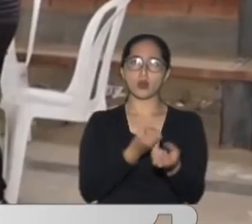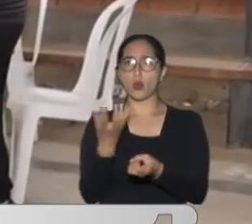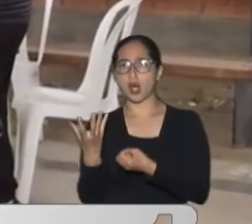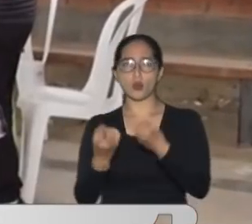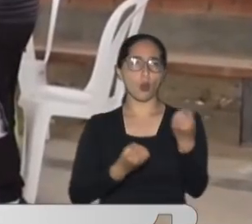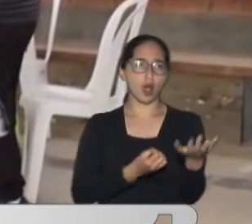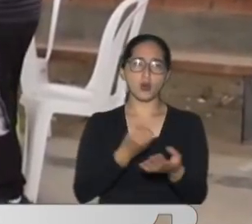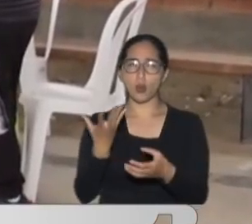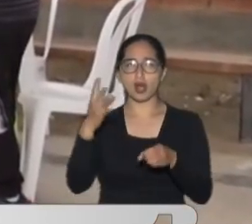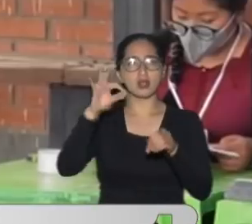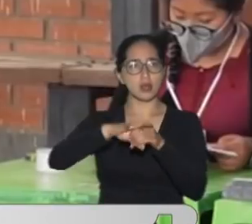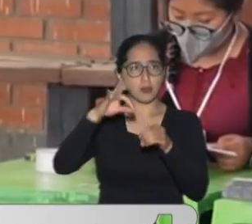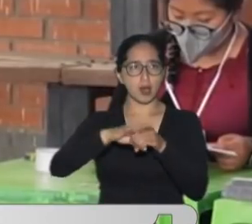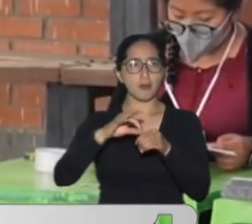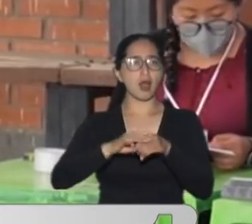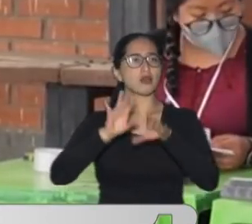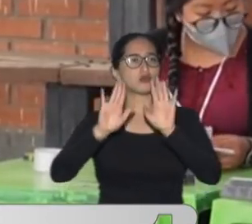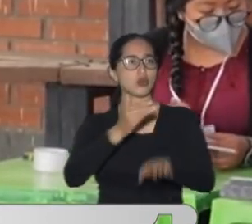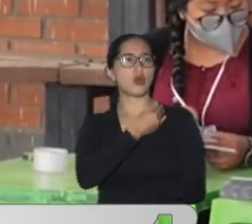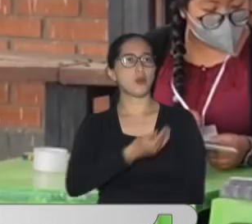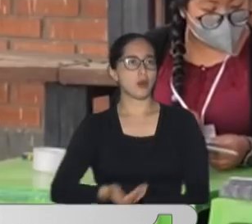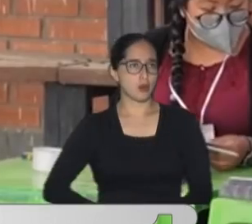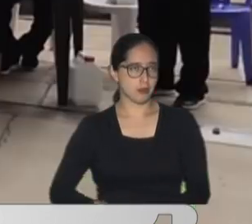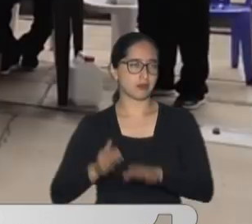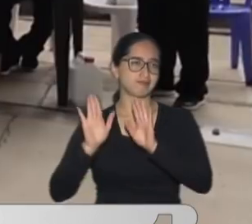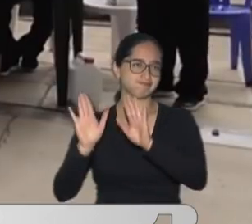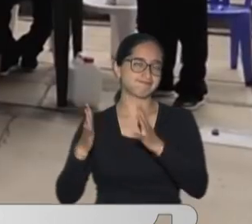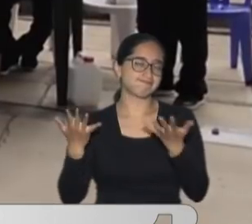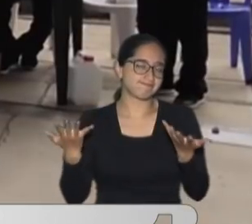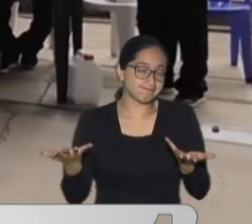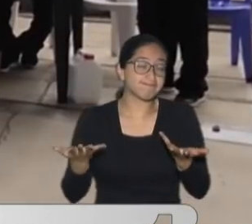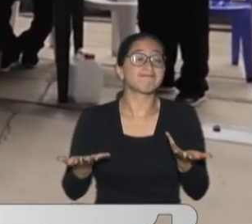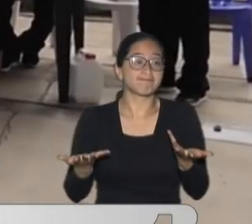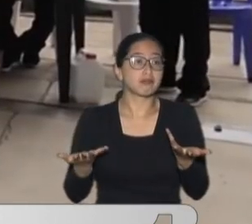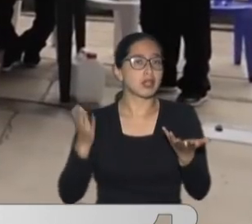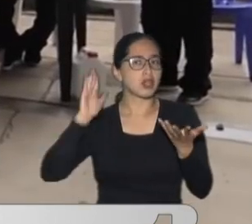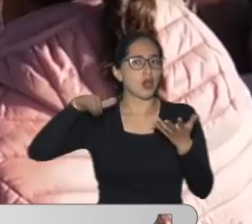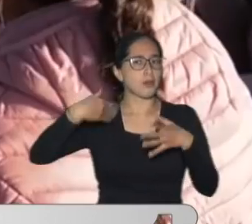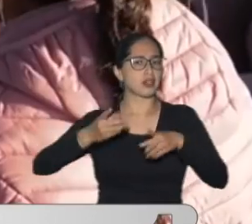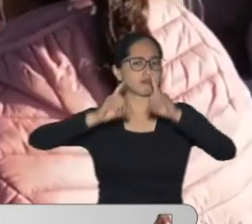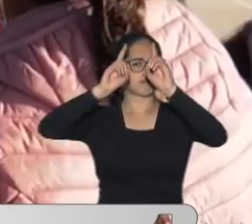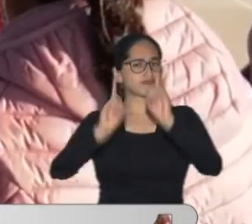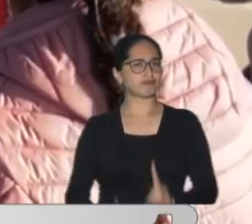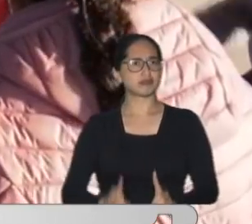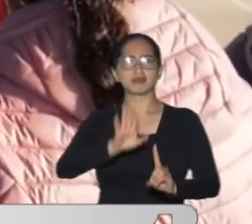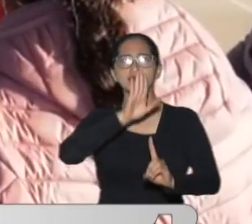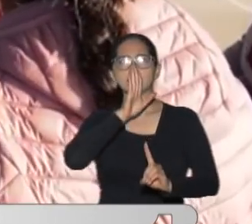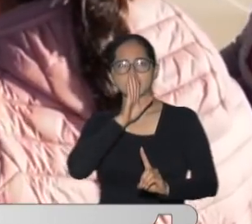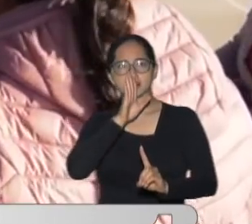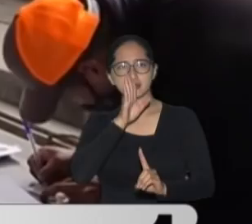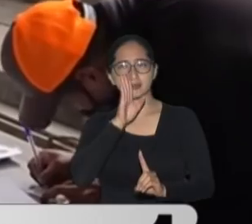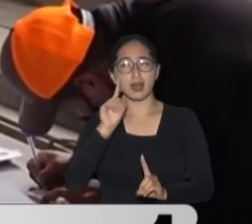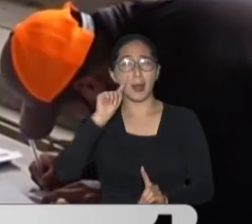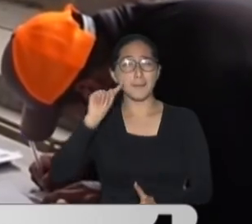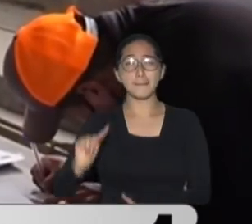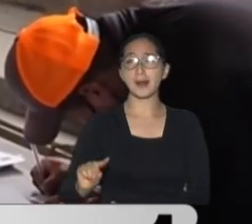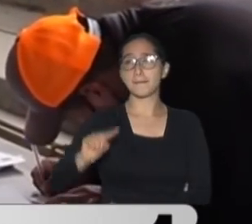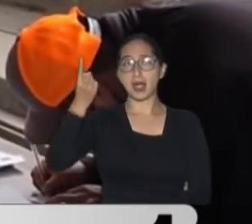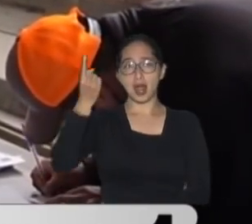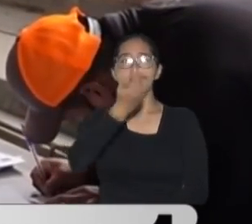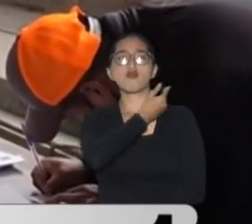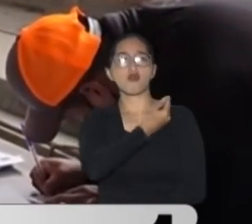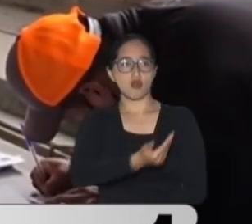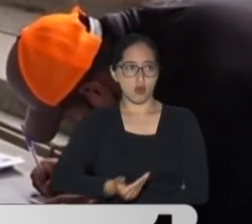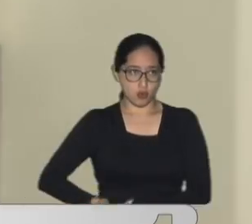urnas de las elecciones presidenciales en el país andino, que decidirán quién será el primer gobernante boliviano tras la